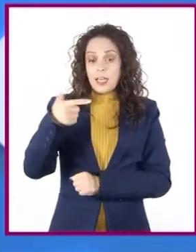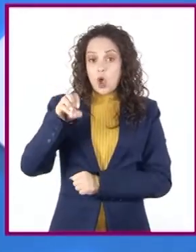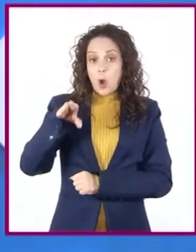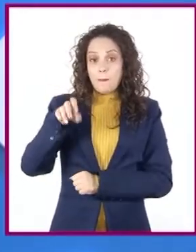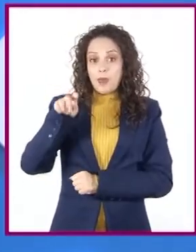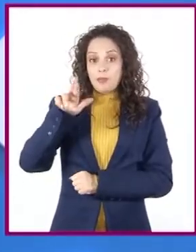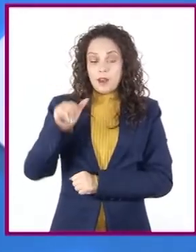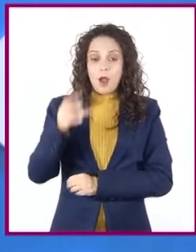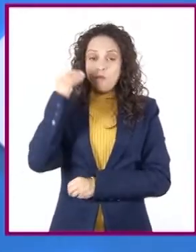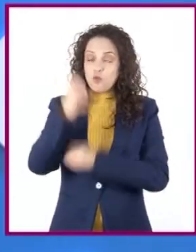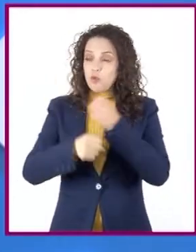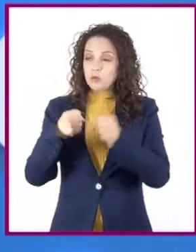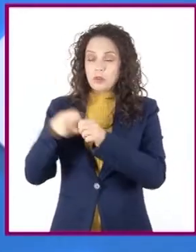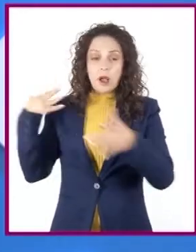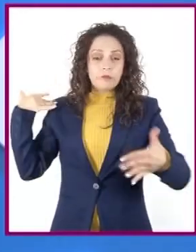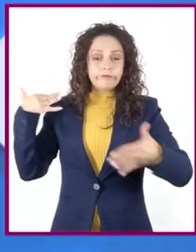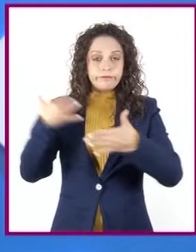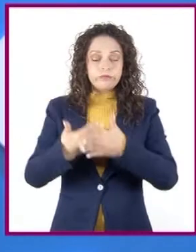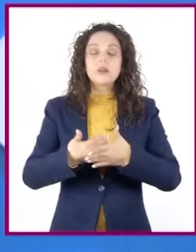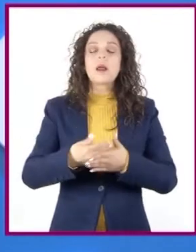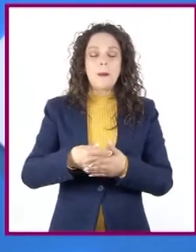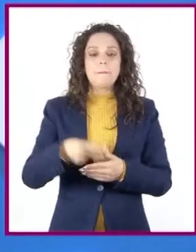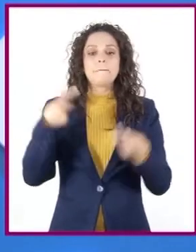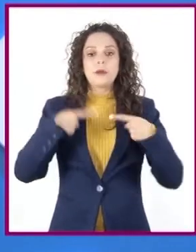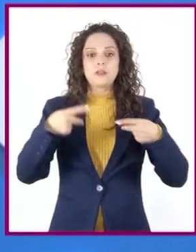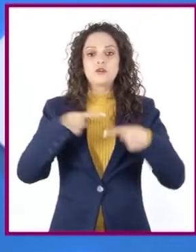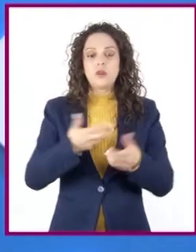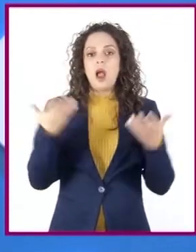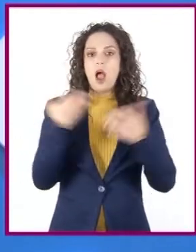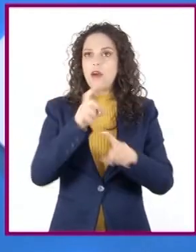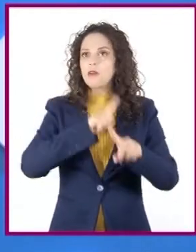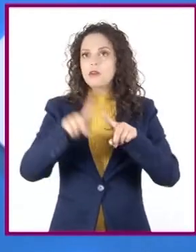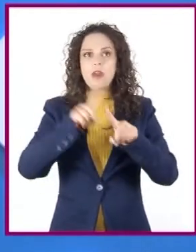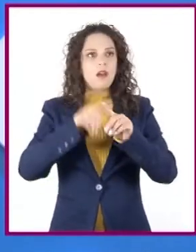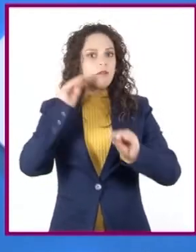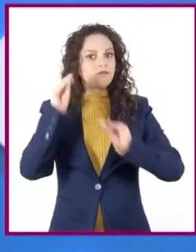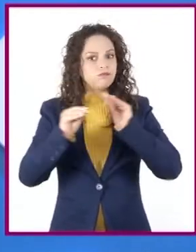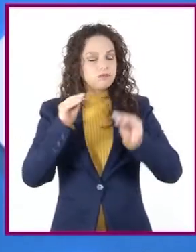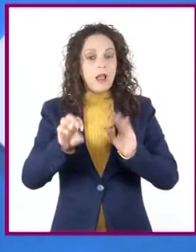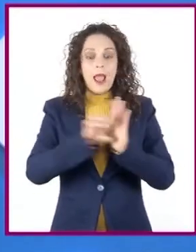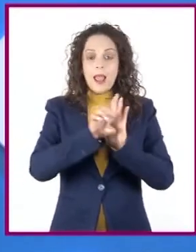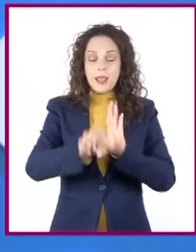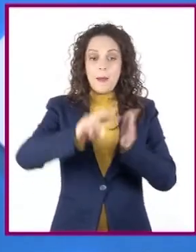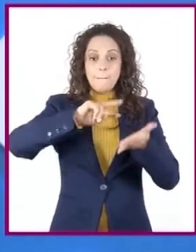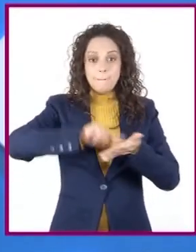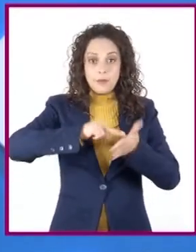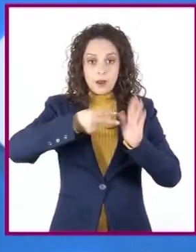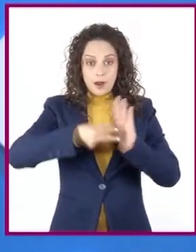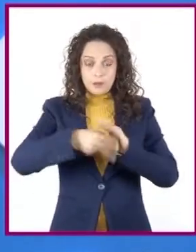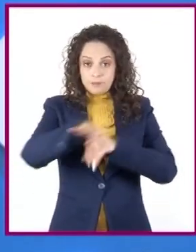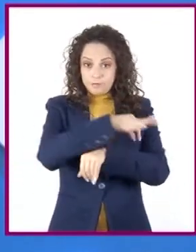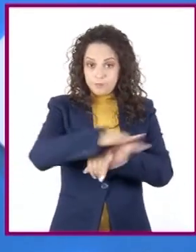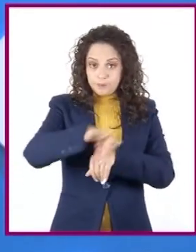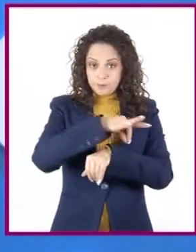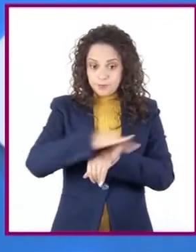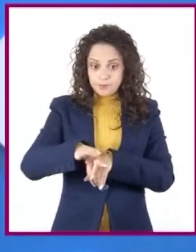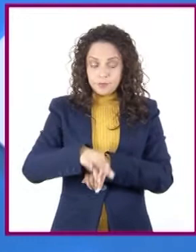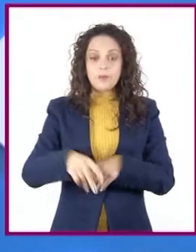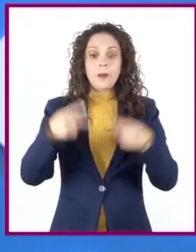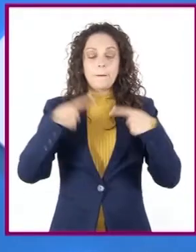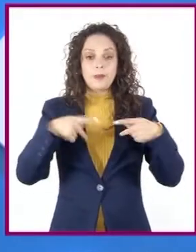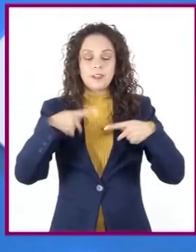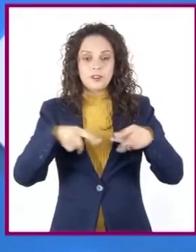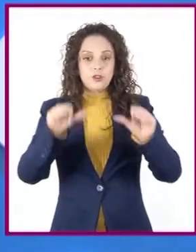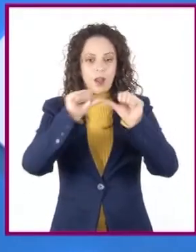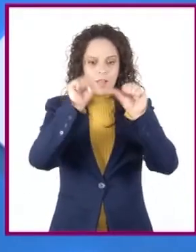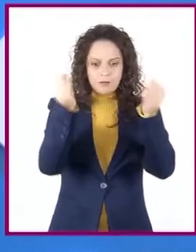largo de la historia para realizar numerosas creaciones. Por ejemplo, arquitectos y artistas se han basado en figuras geométricas